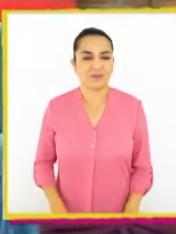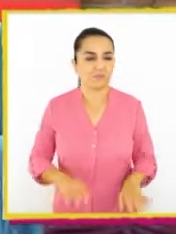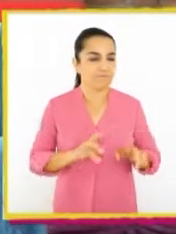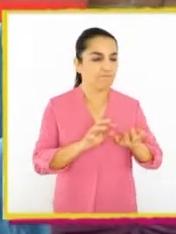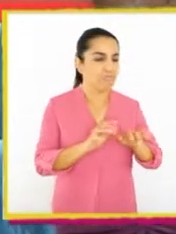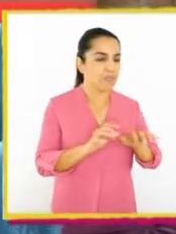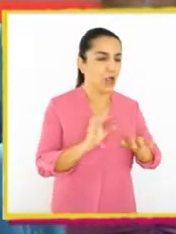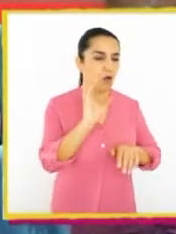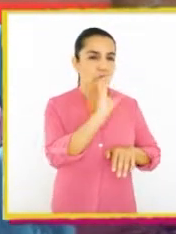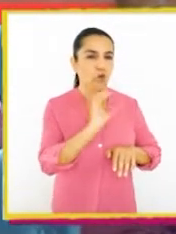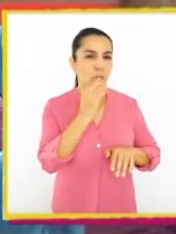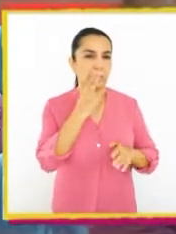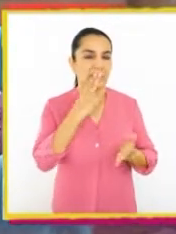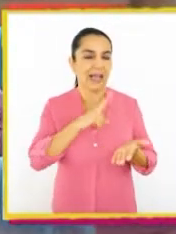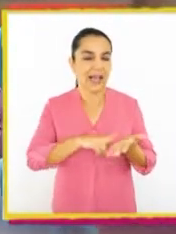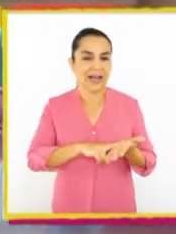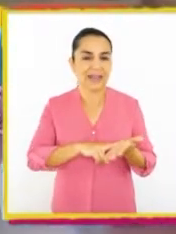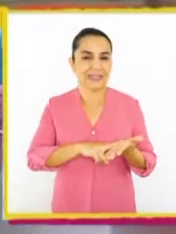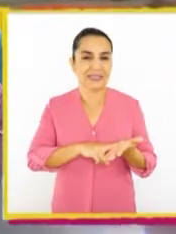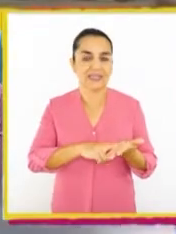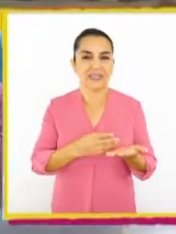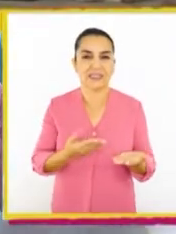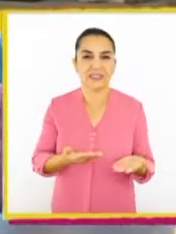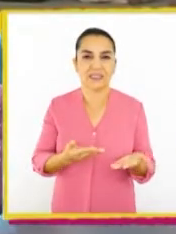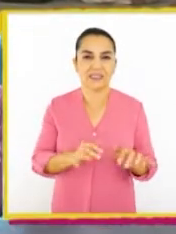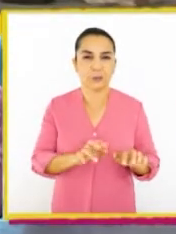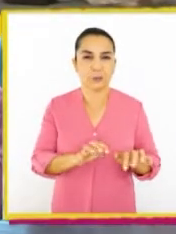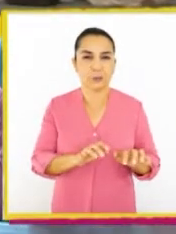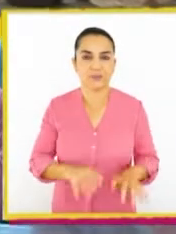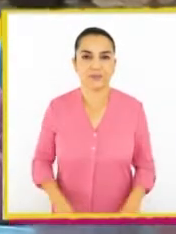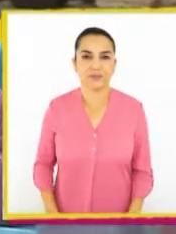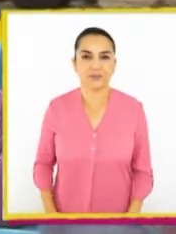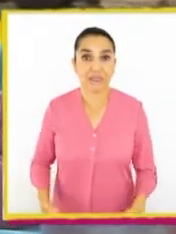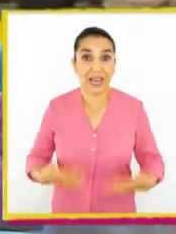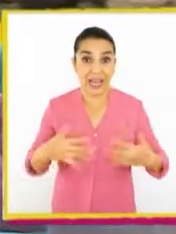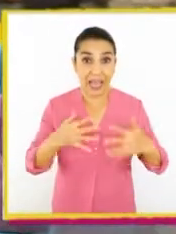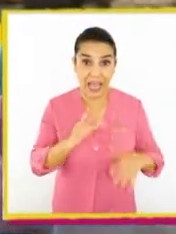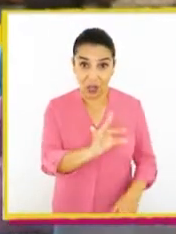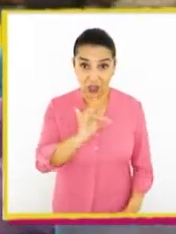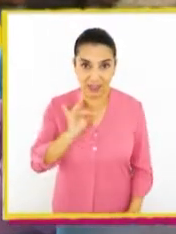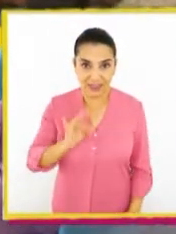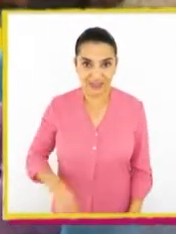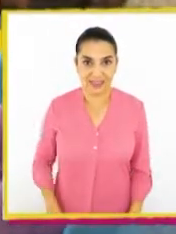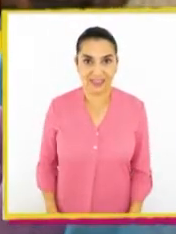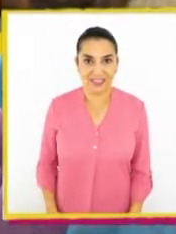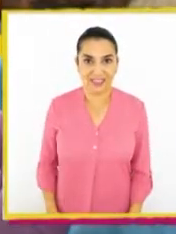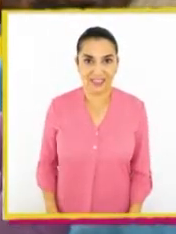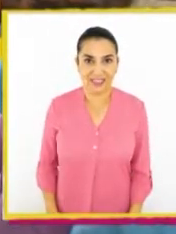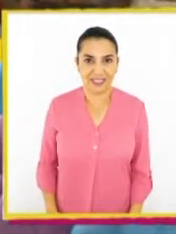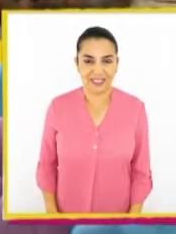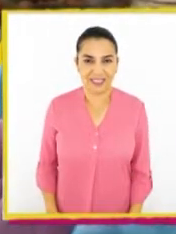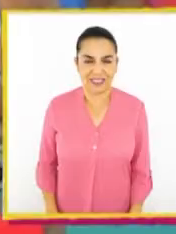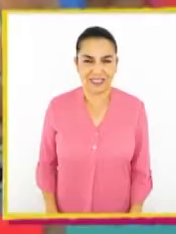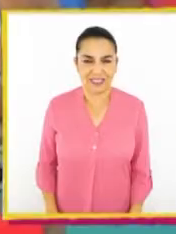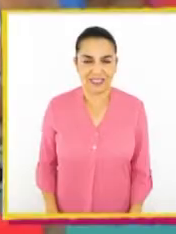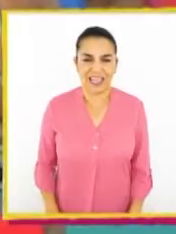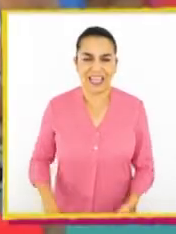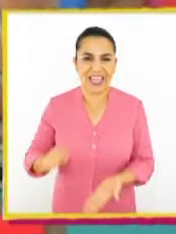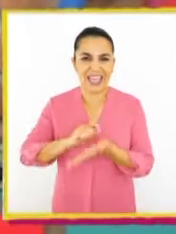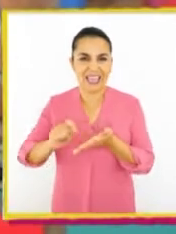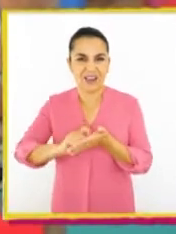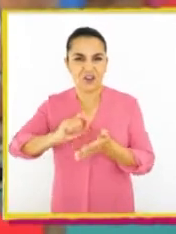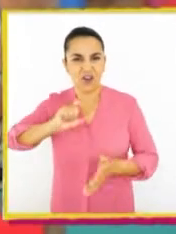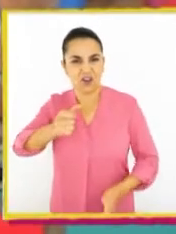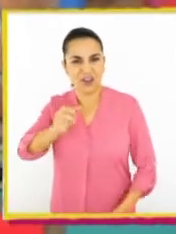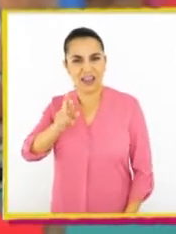Aquí, buscar carta, entonces... ¡Ah! ¡Acá hay una! Es de